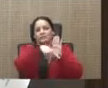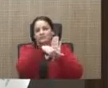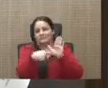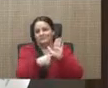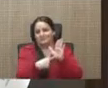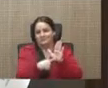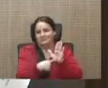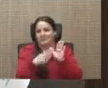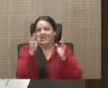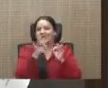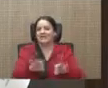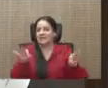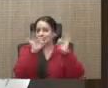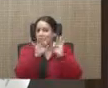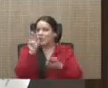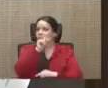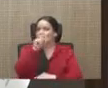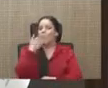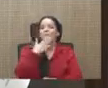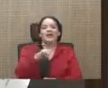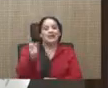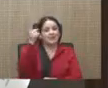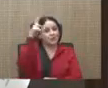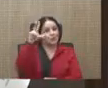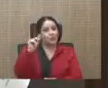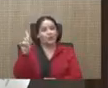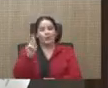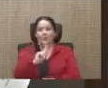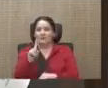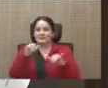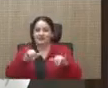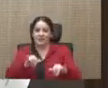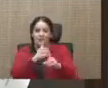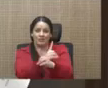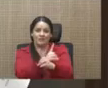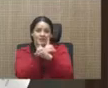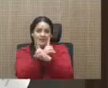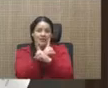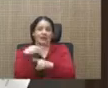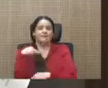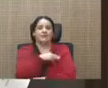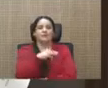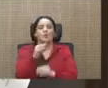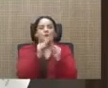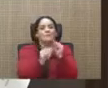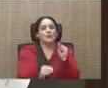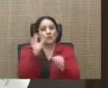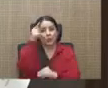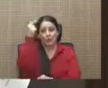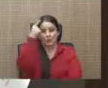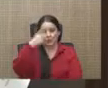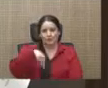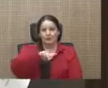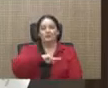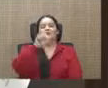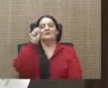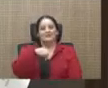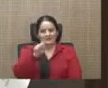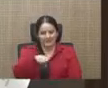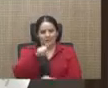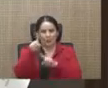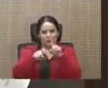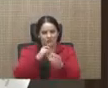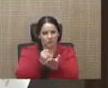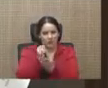nos malinterprete. No estamos acá ni para defender al ministro y menos al gobierno, pues nosotros sí cuestionamos severamente lo que hoy tiene a